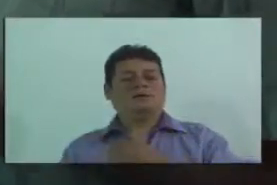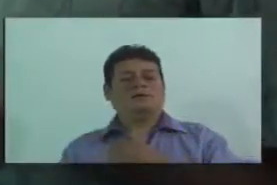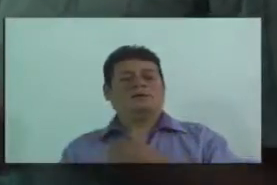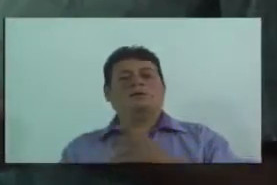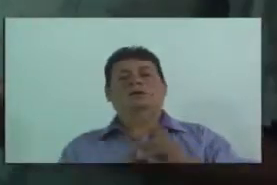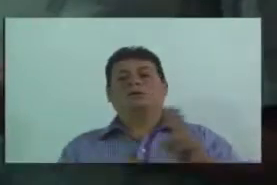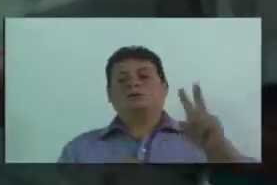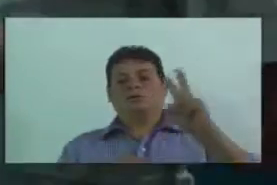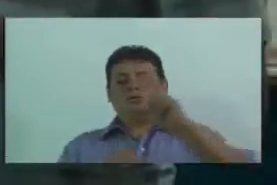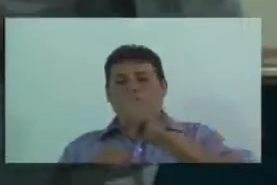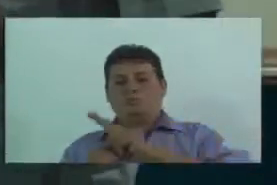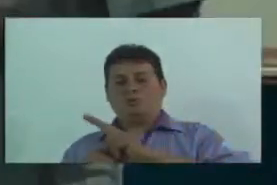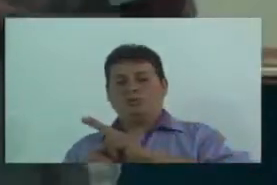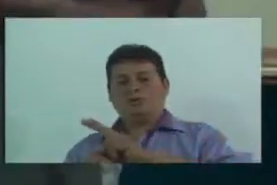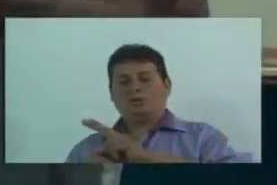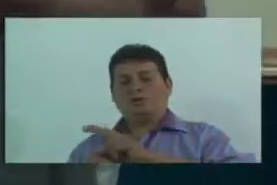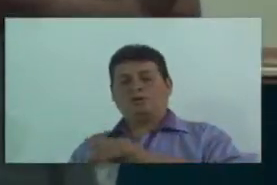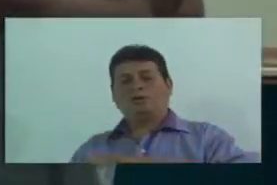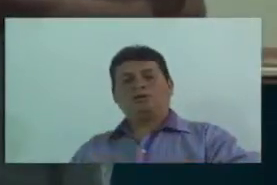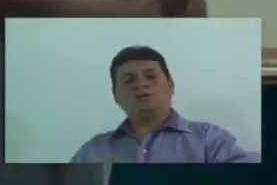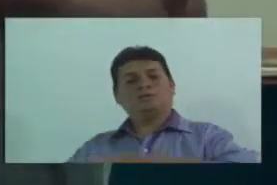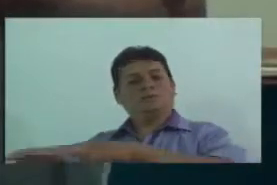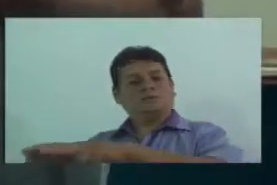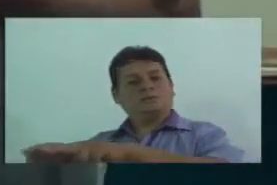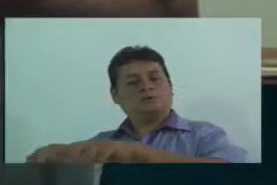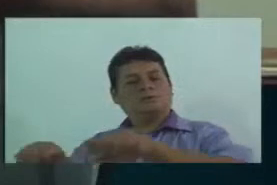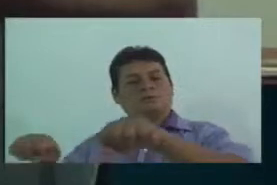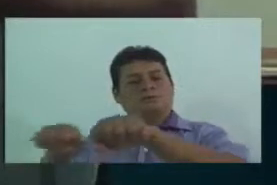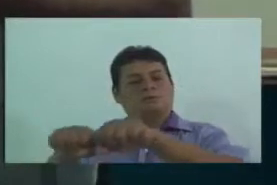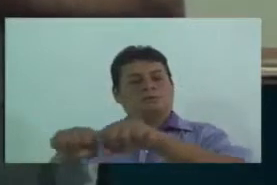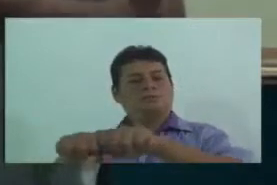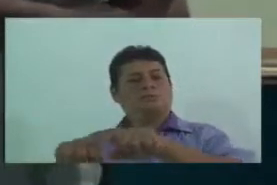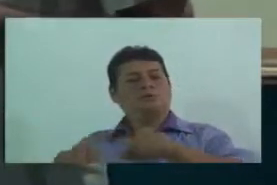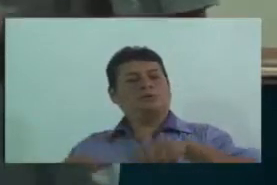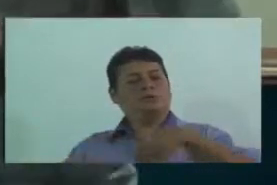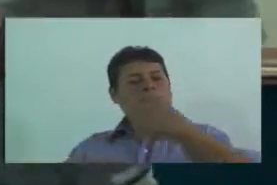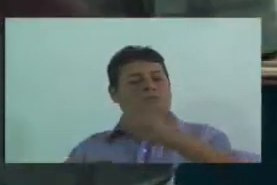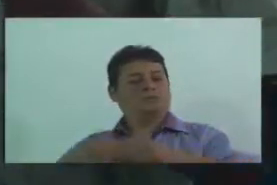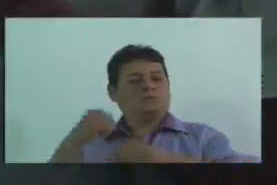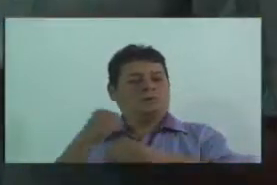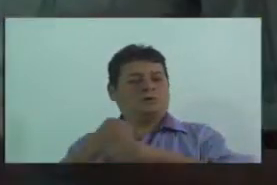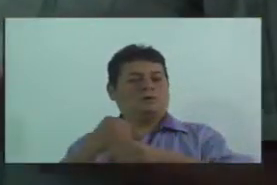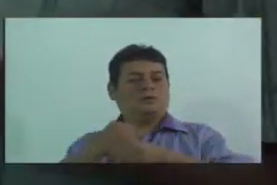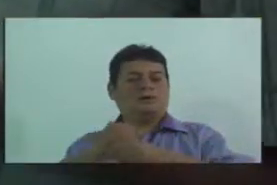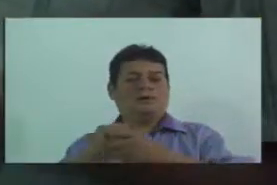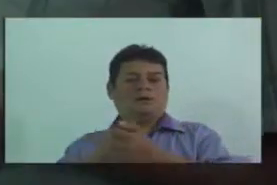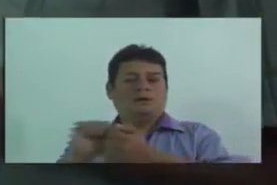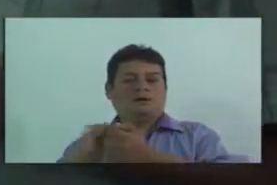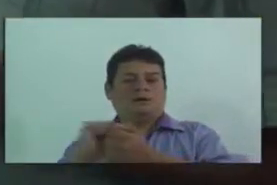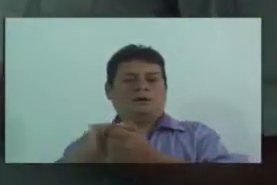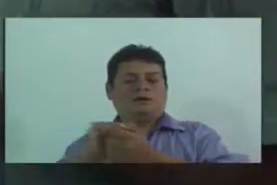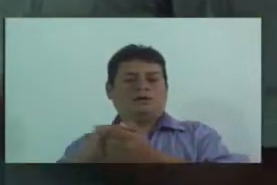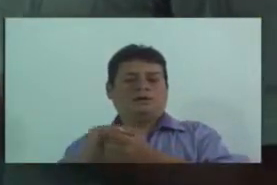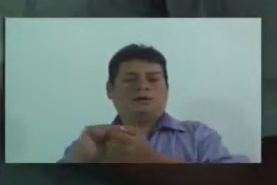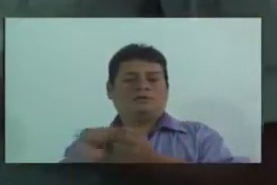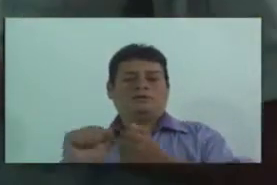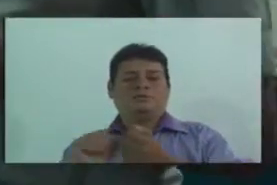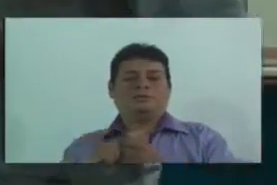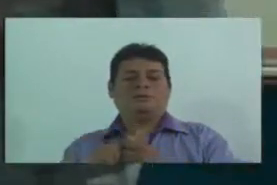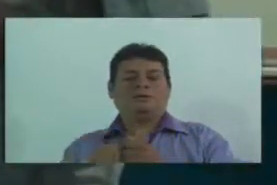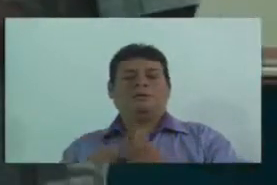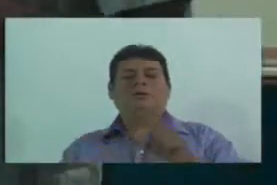oñangareko mitanguera y pejenguekue mishi bebari. Oyo hey abo, omongarure